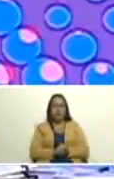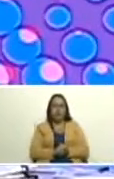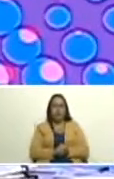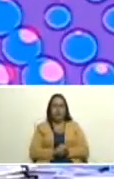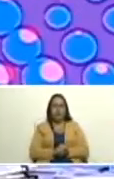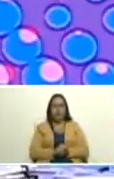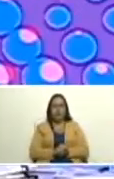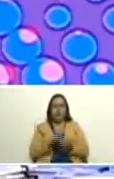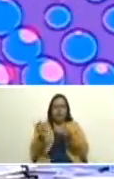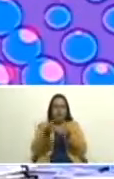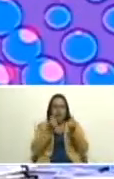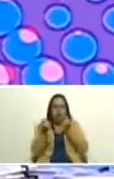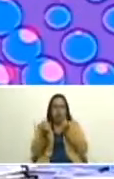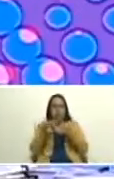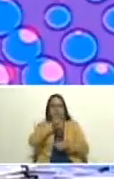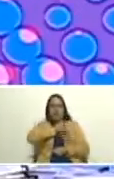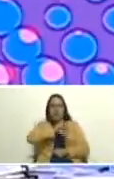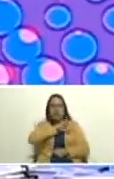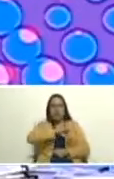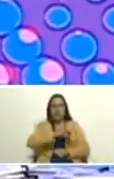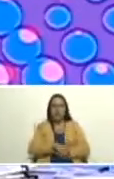la economía social,